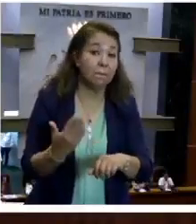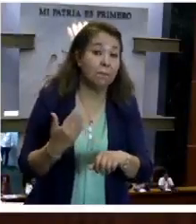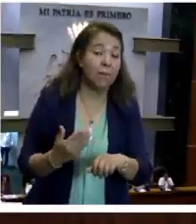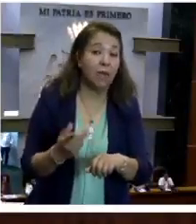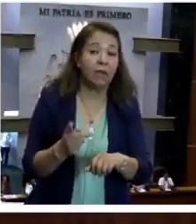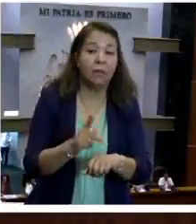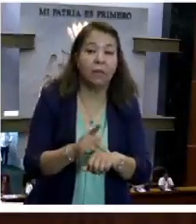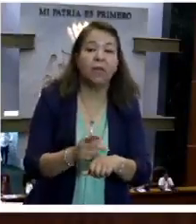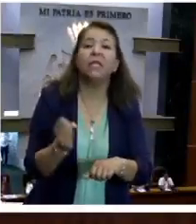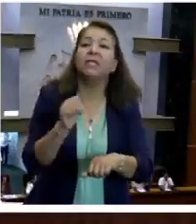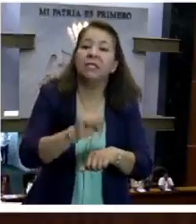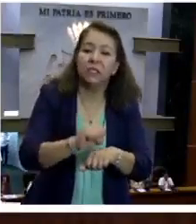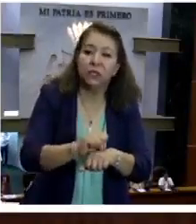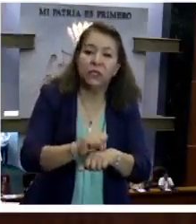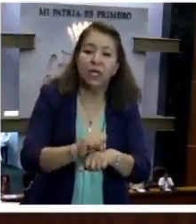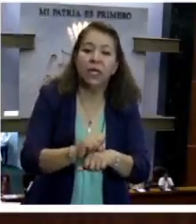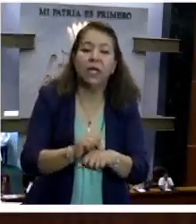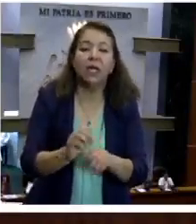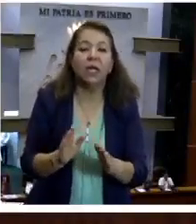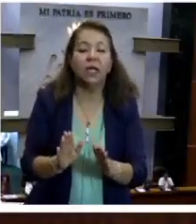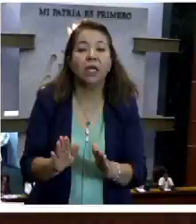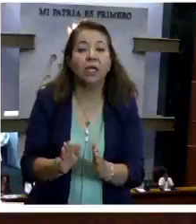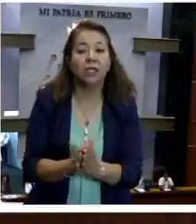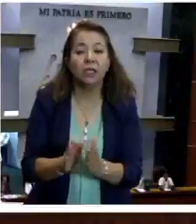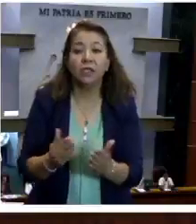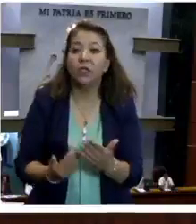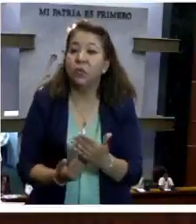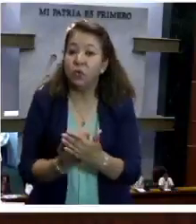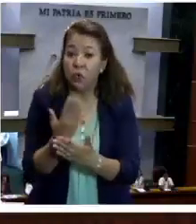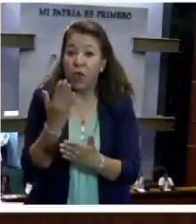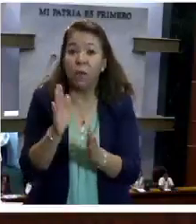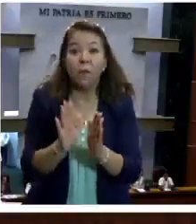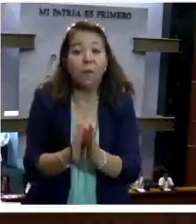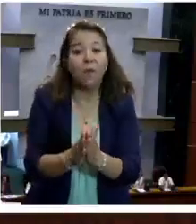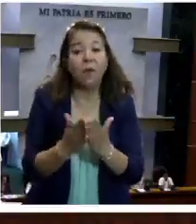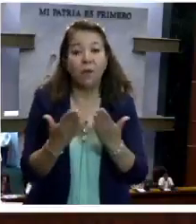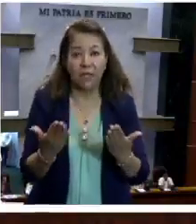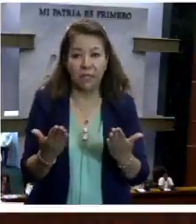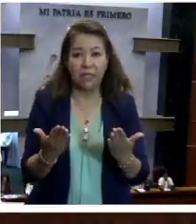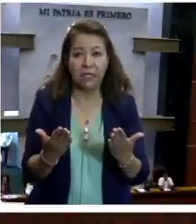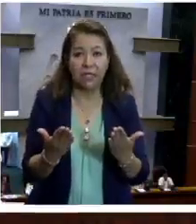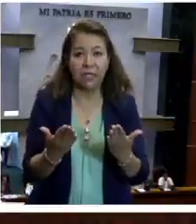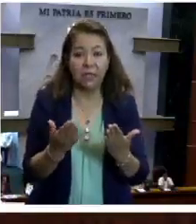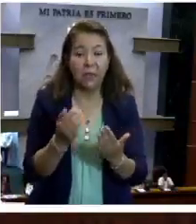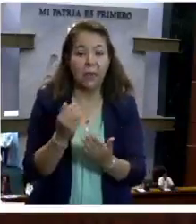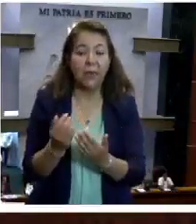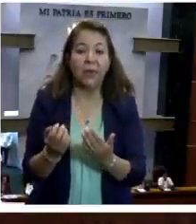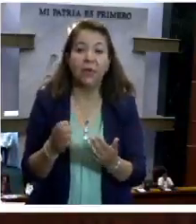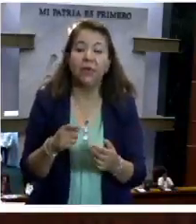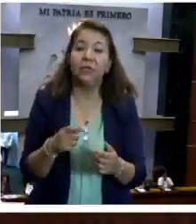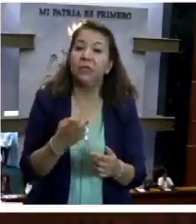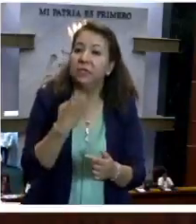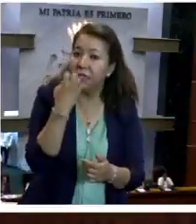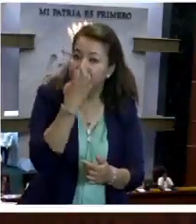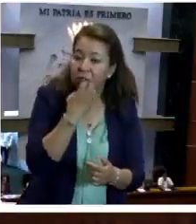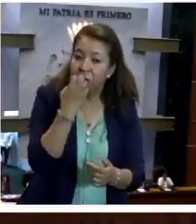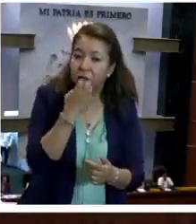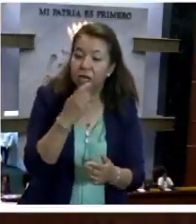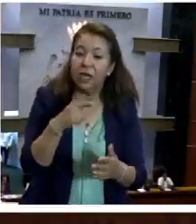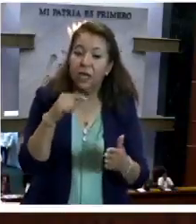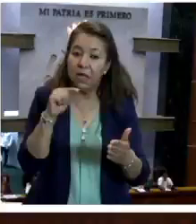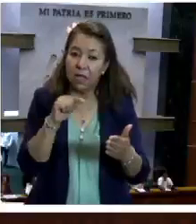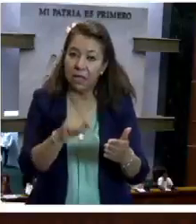nuevos programas de estudio, nuevos libros de texto que precisamente van a delinear la